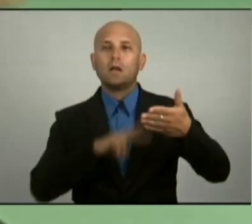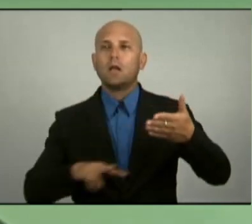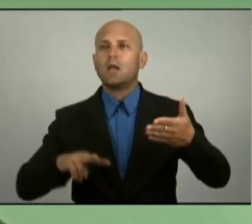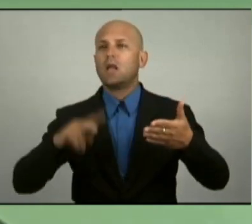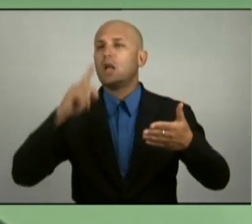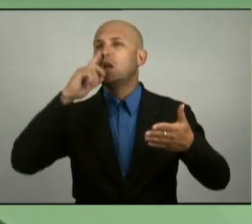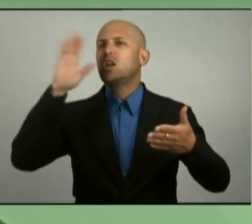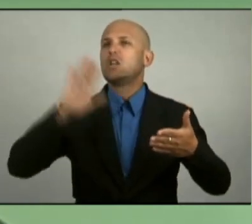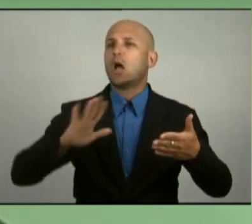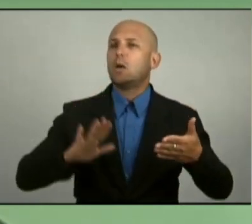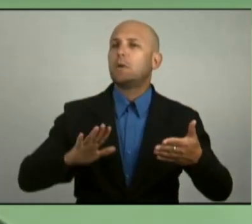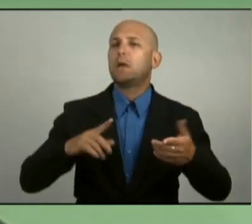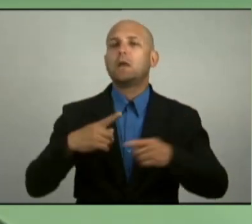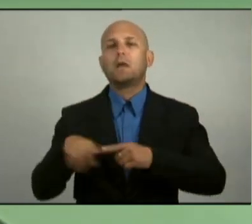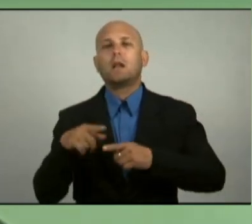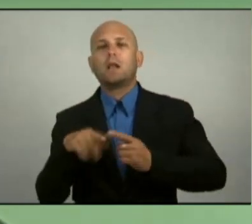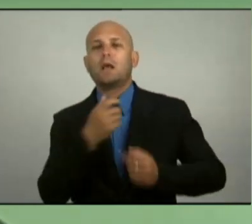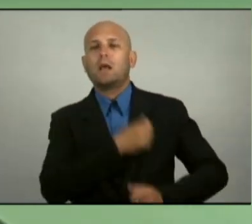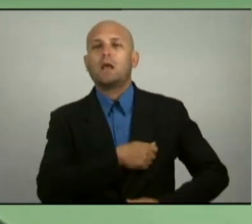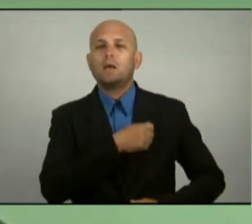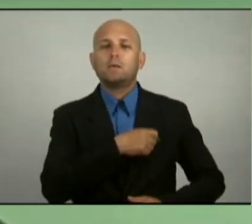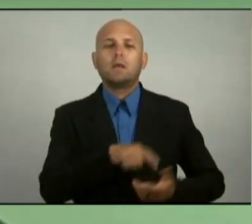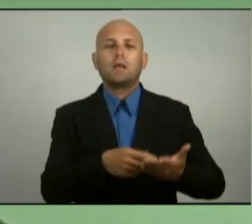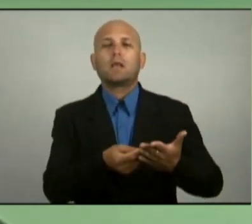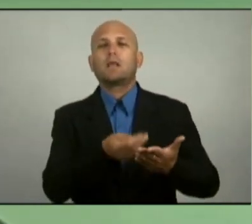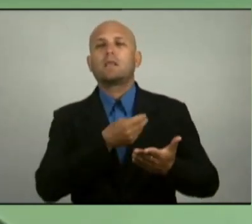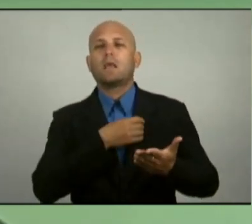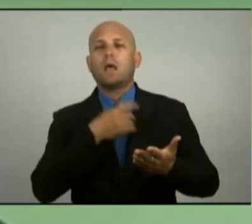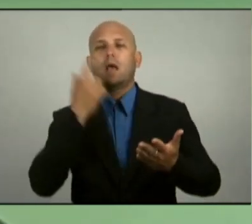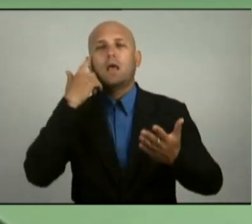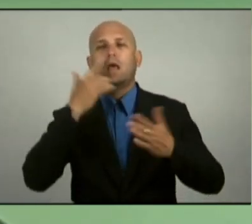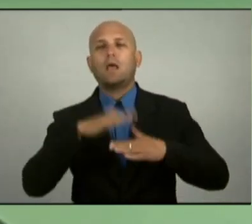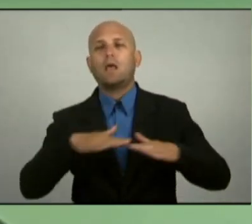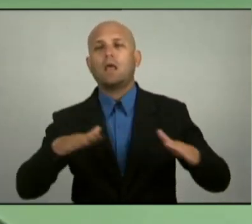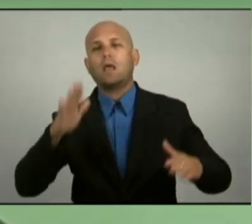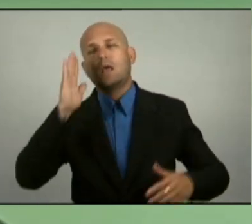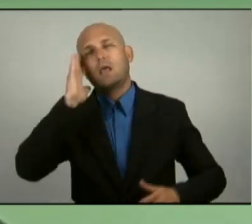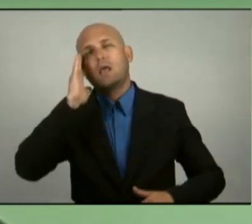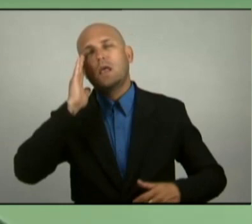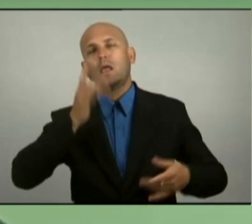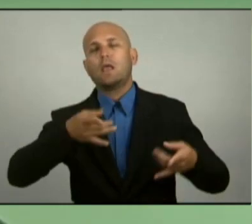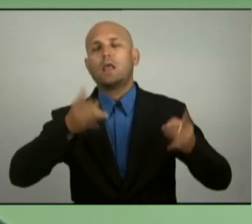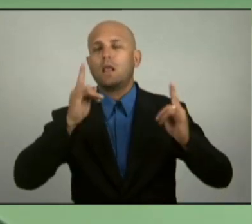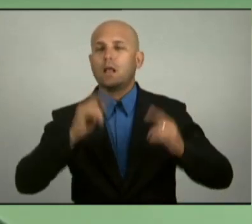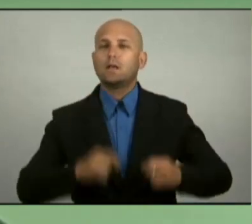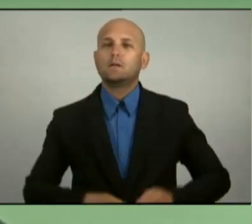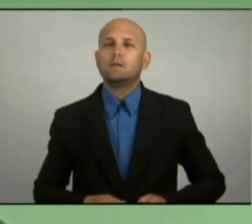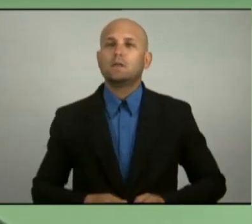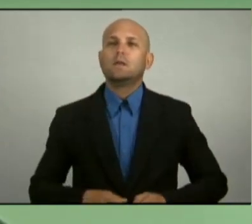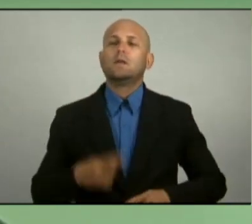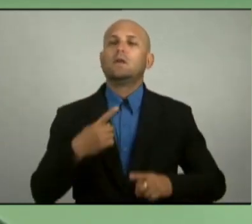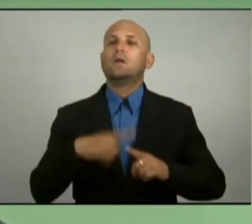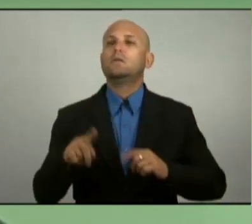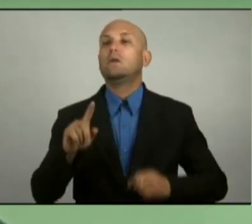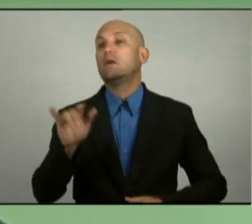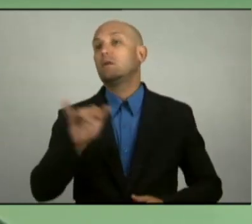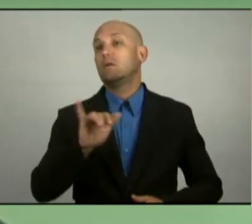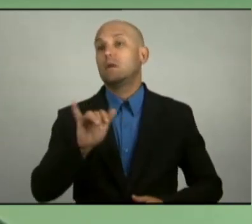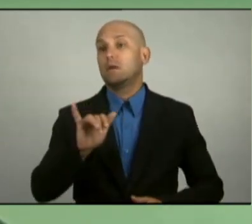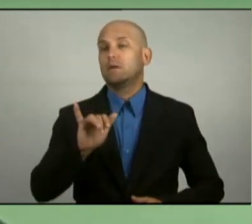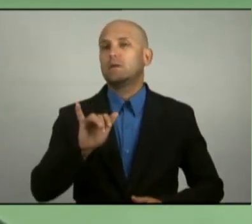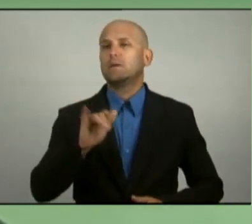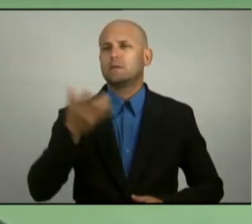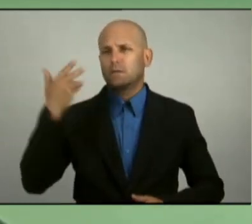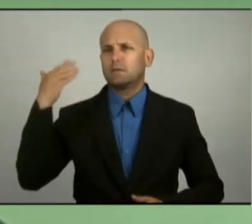hasta altas horas de la noche porque entonces eso te llevaría a a tener insomnio se recomienda no exponerse como hemos tratado en otros